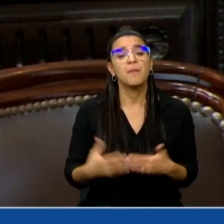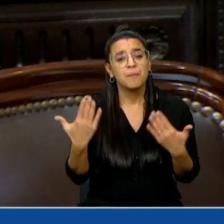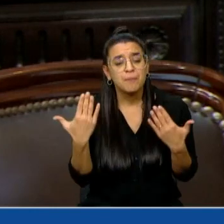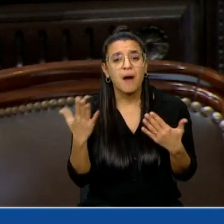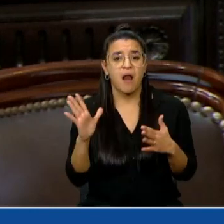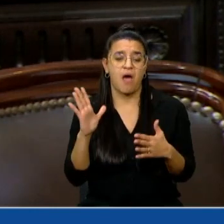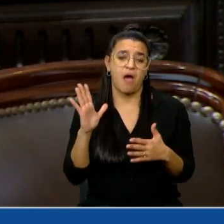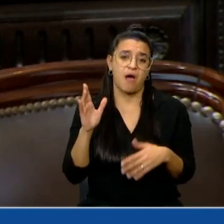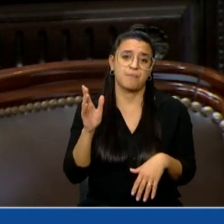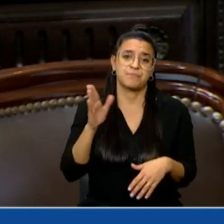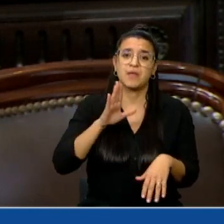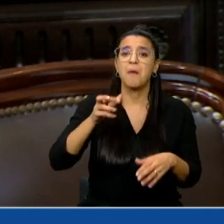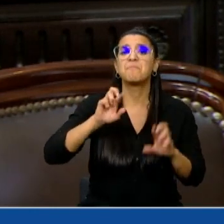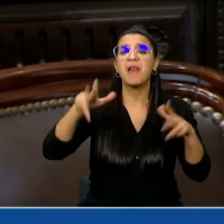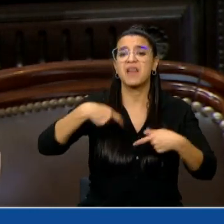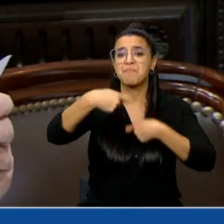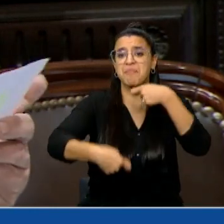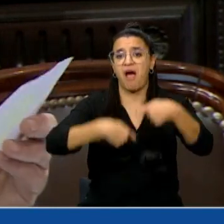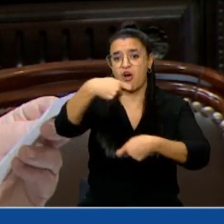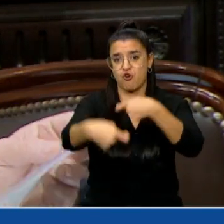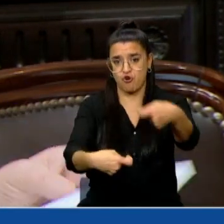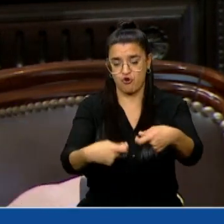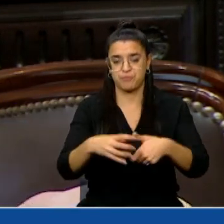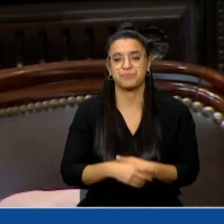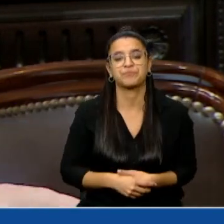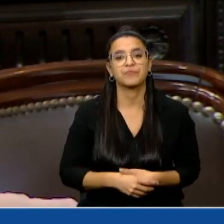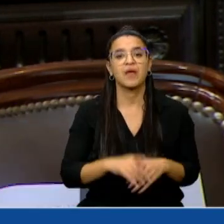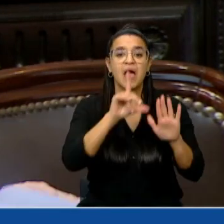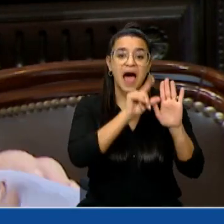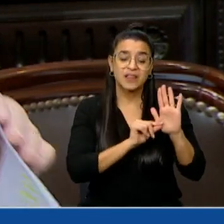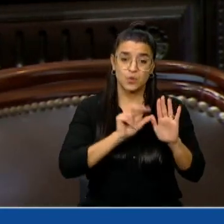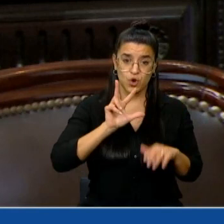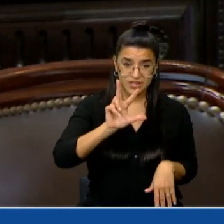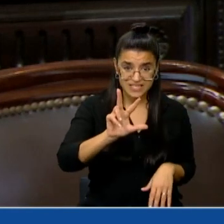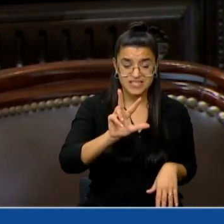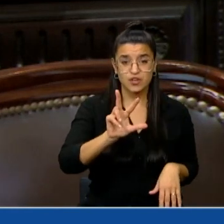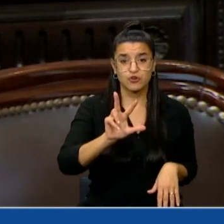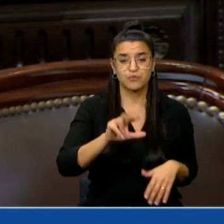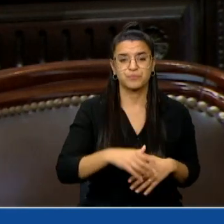afrontar esta deuda con un plan de pago. El artículo 3,